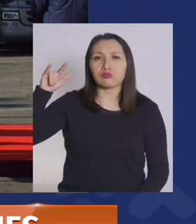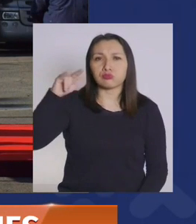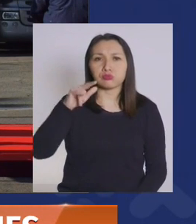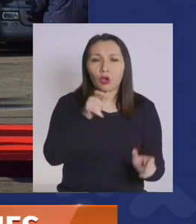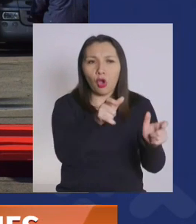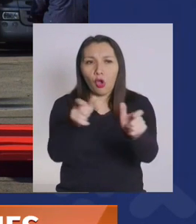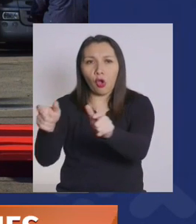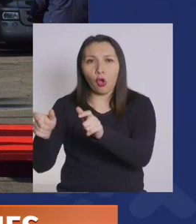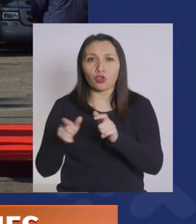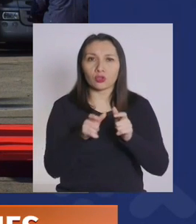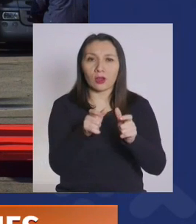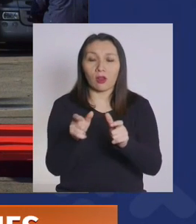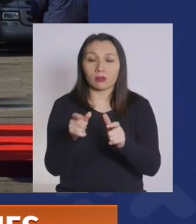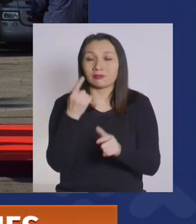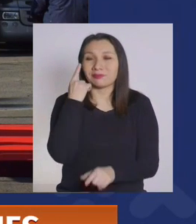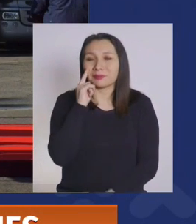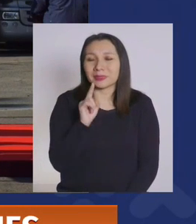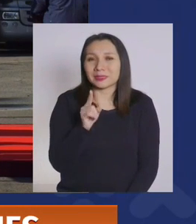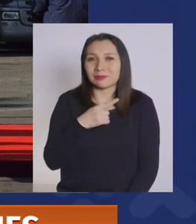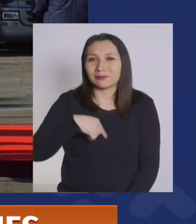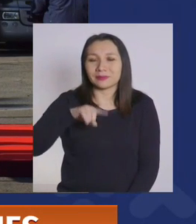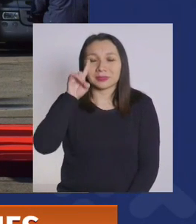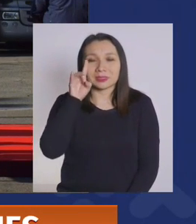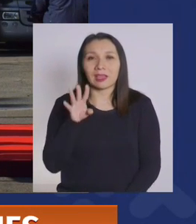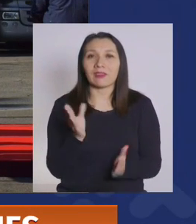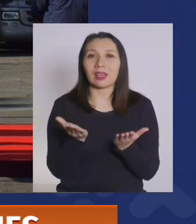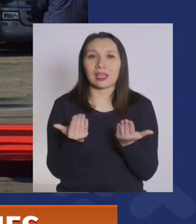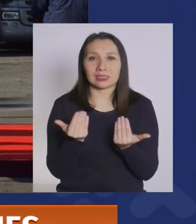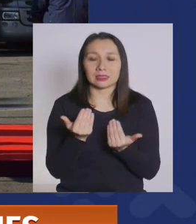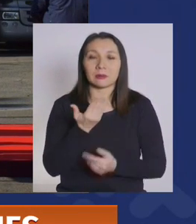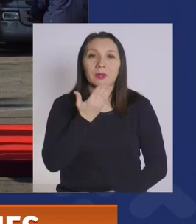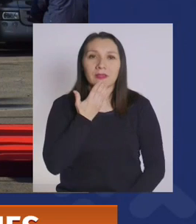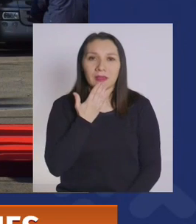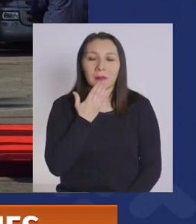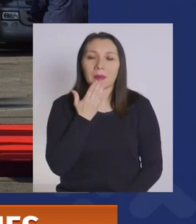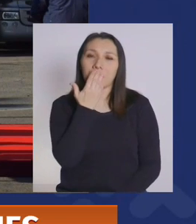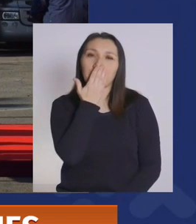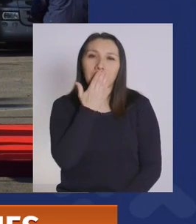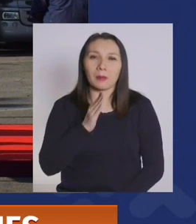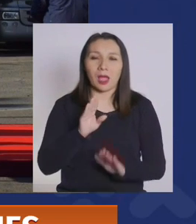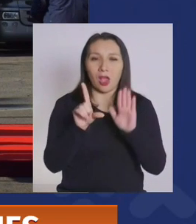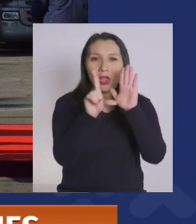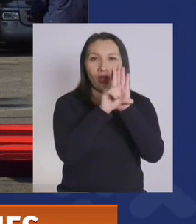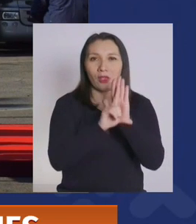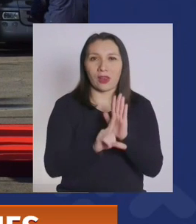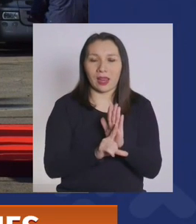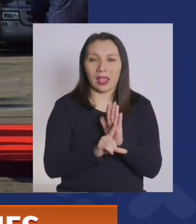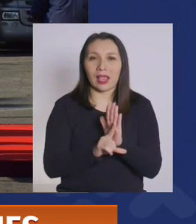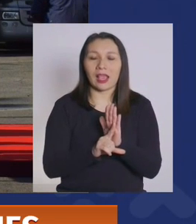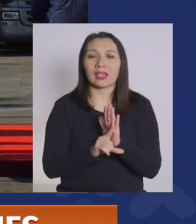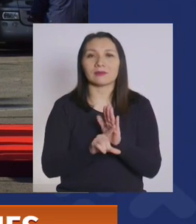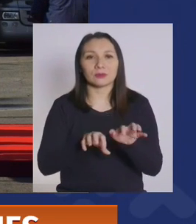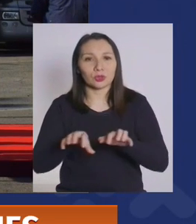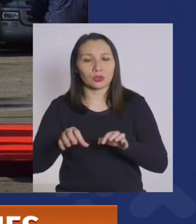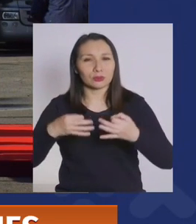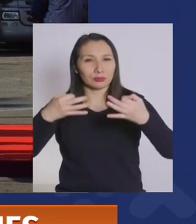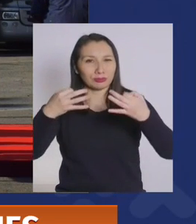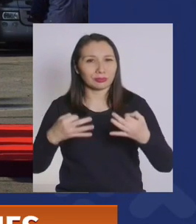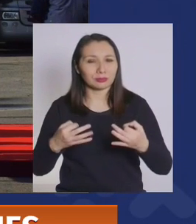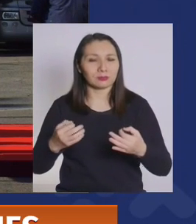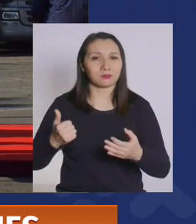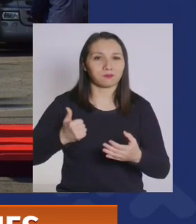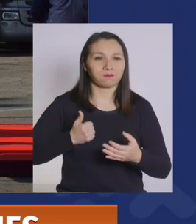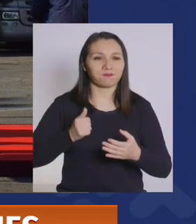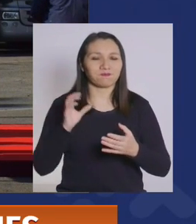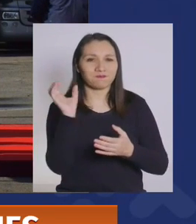vigilancia. Pero sabemos que requerimos también mejores leyes, instrumentos más eficaces.